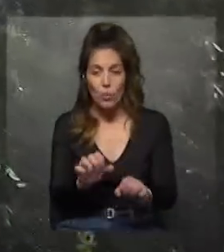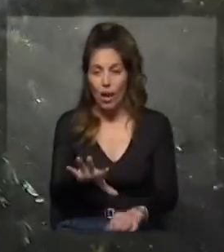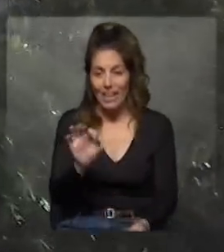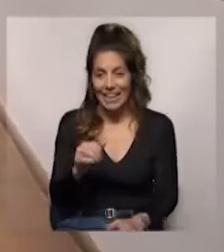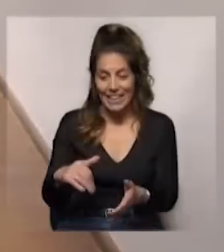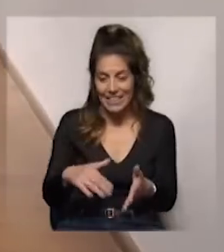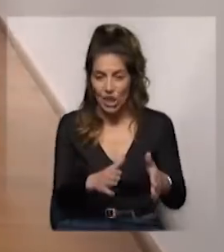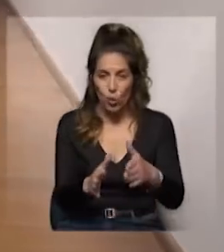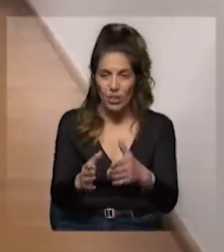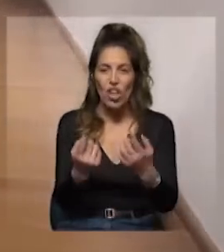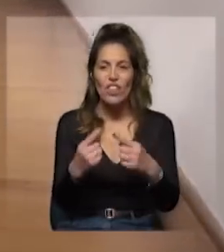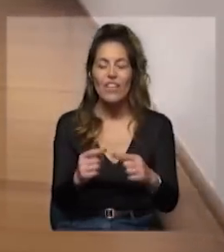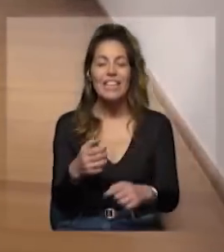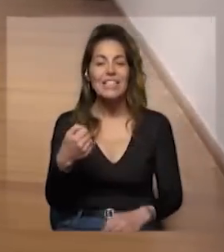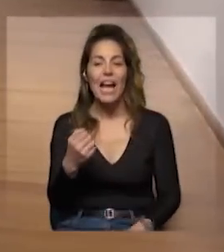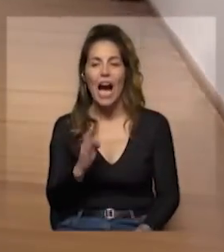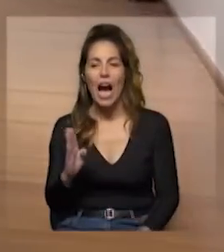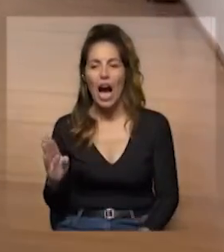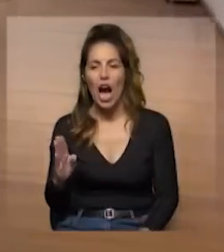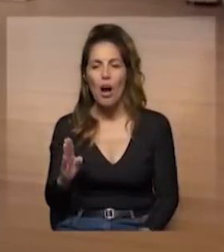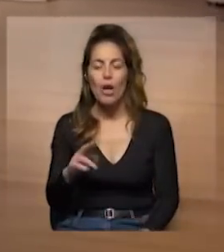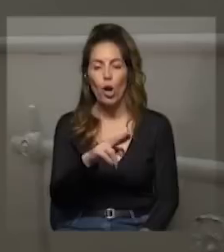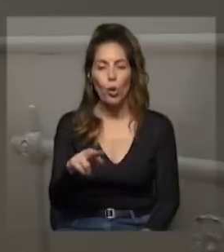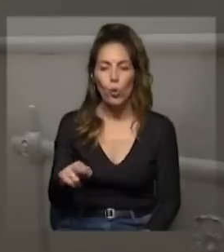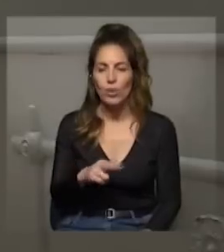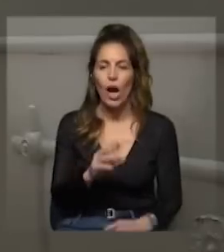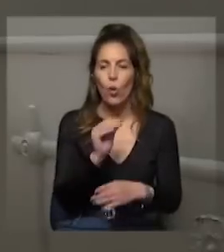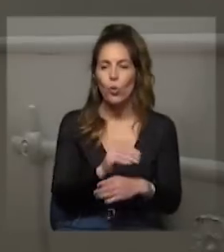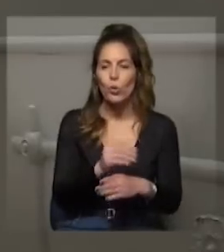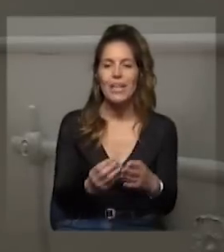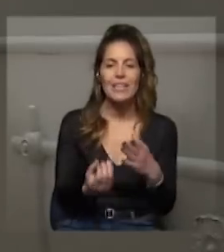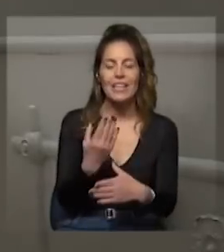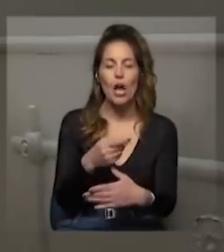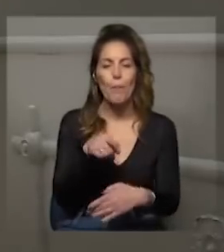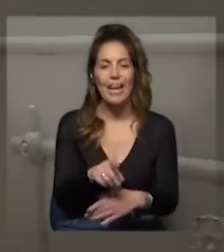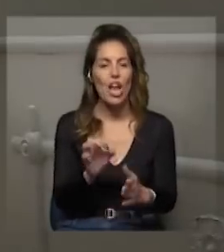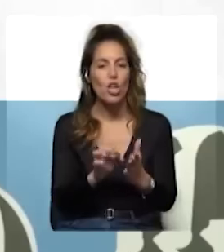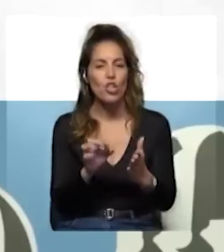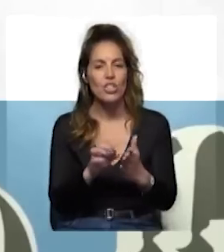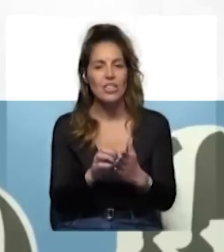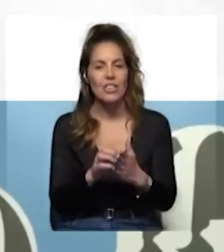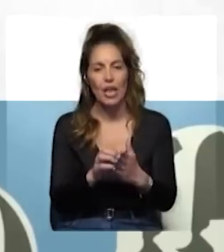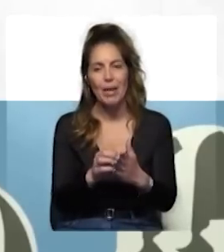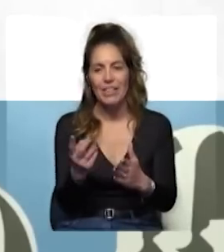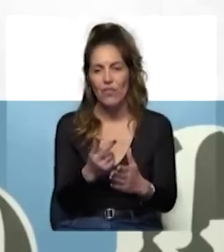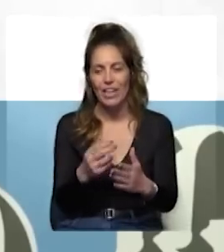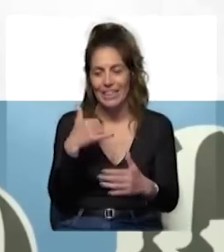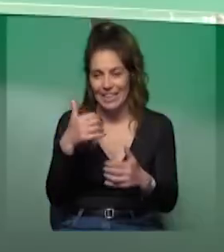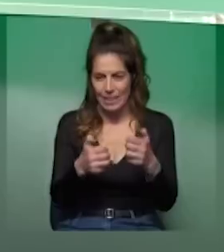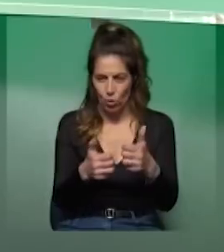circuitos en las diferentes aplicaciones app rutas culturales y disponibles para los sistemas Android y